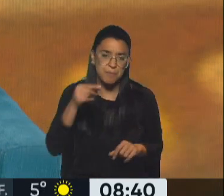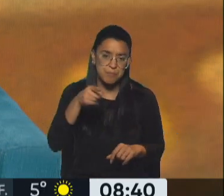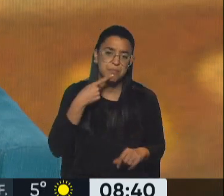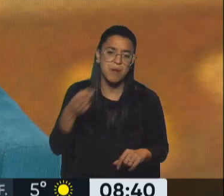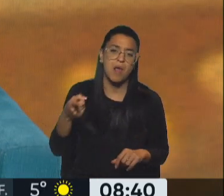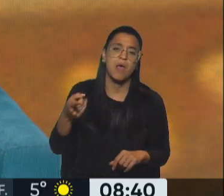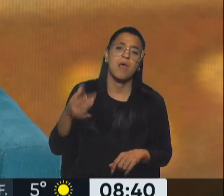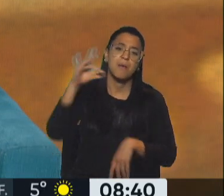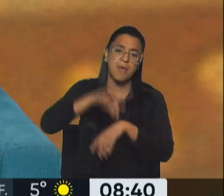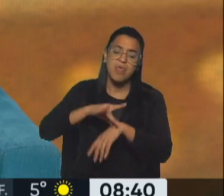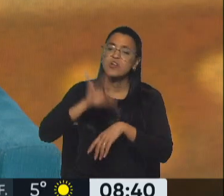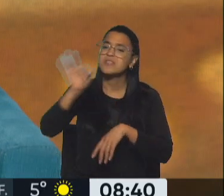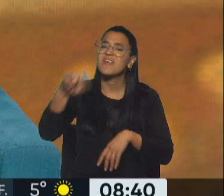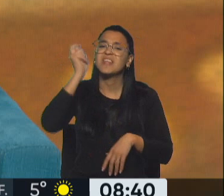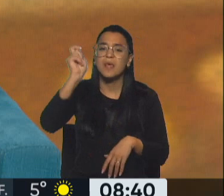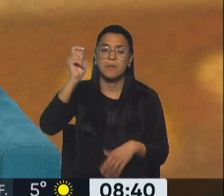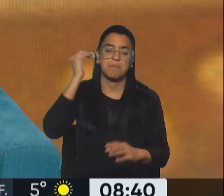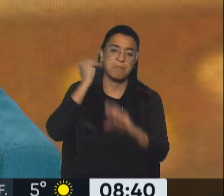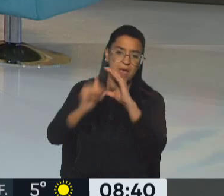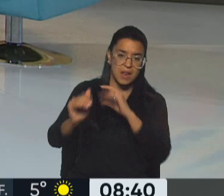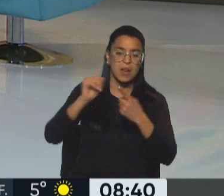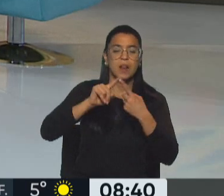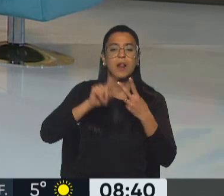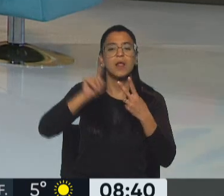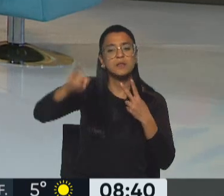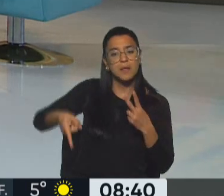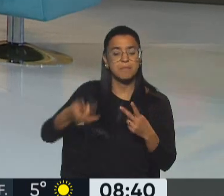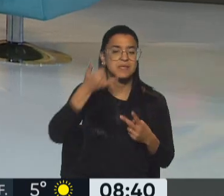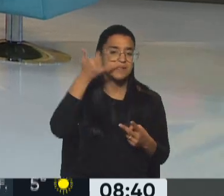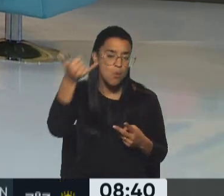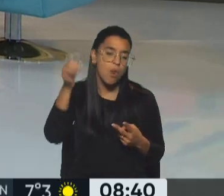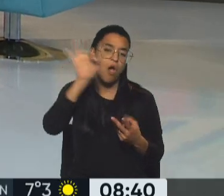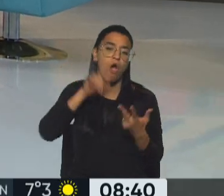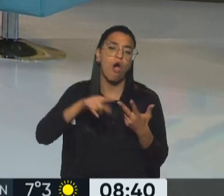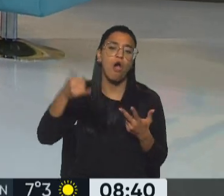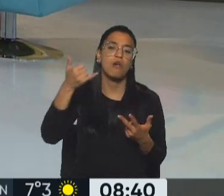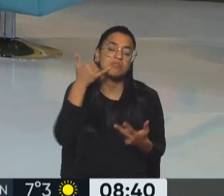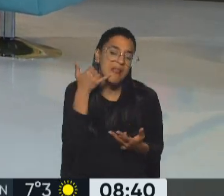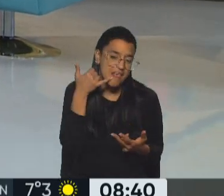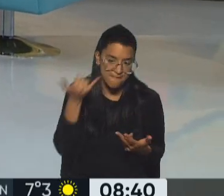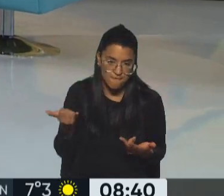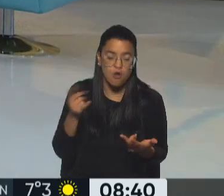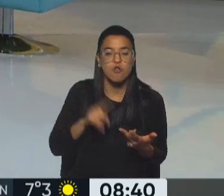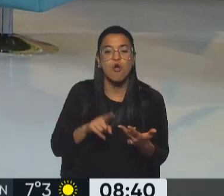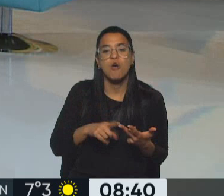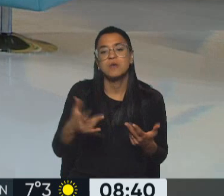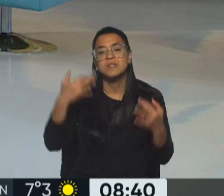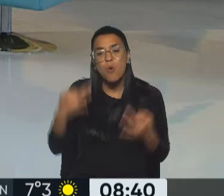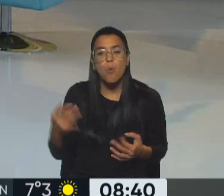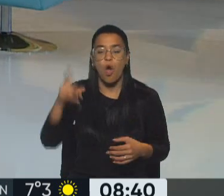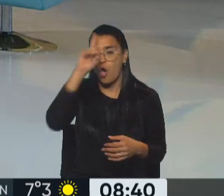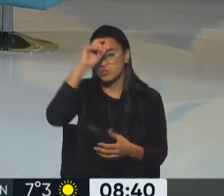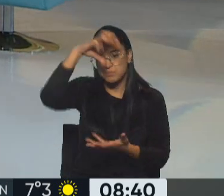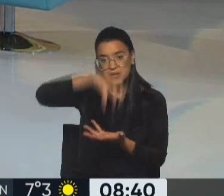ese médico o médica. Que es mail y también se pide celular o teléfono, probablemente sea del